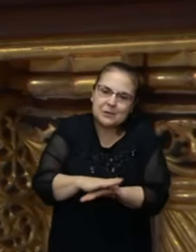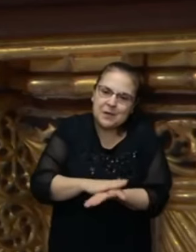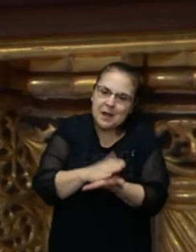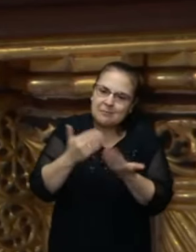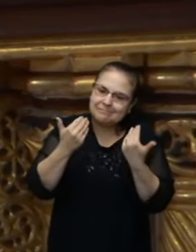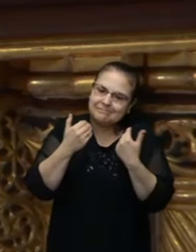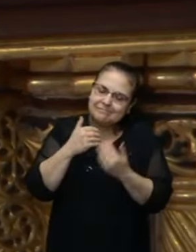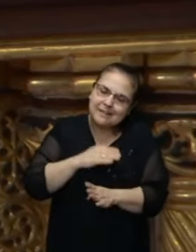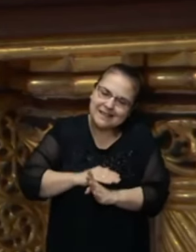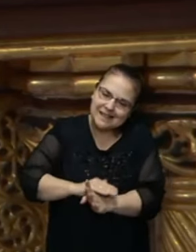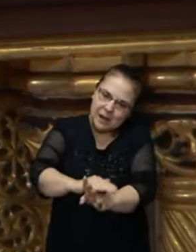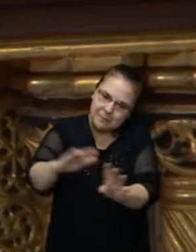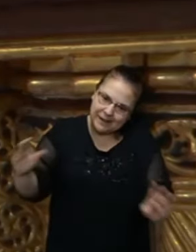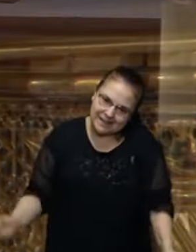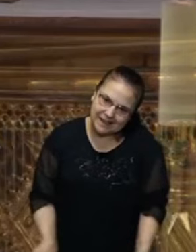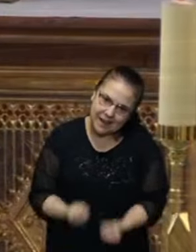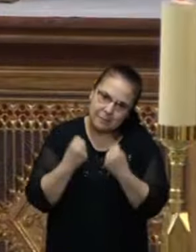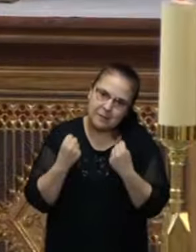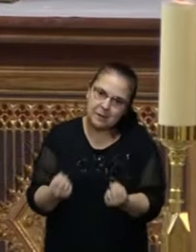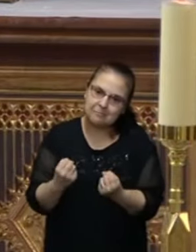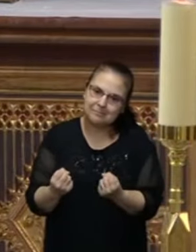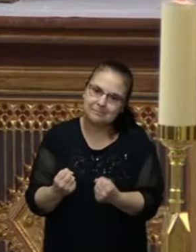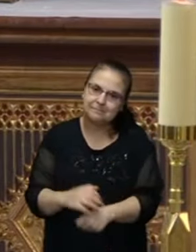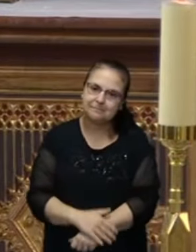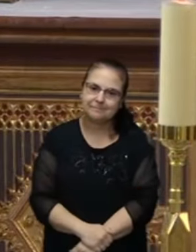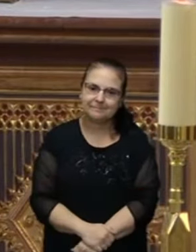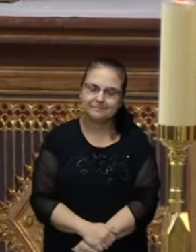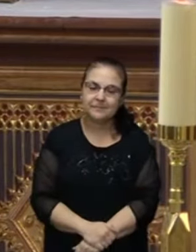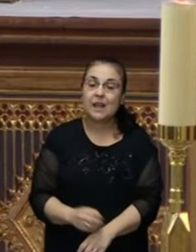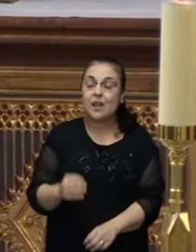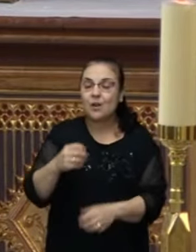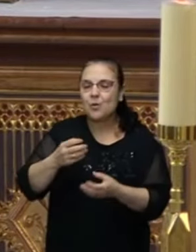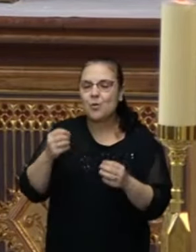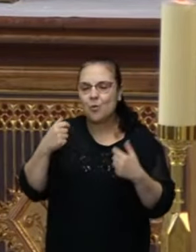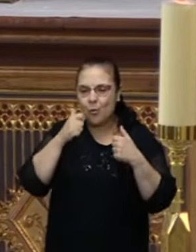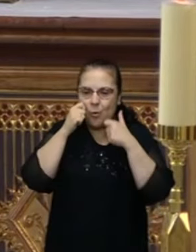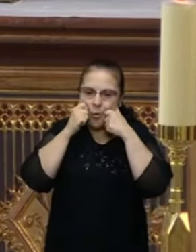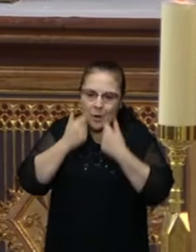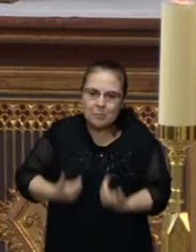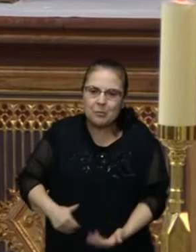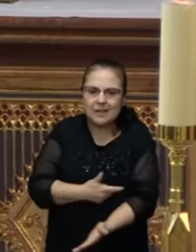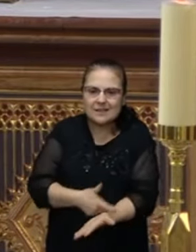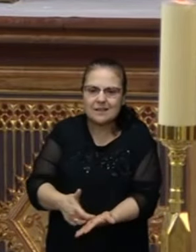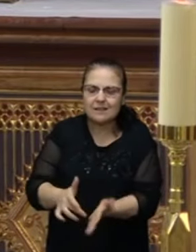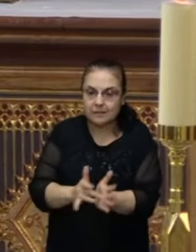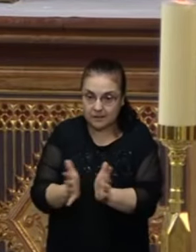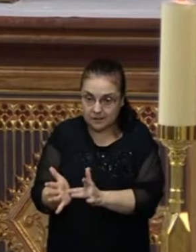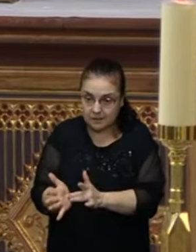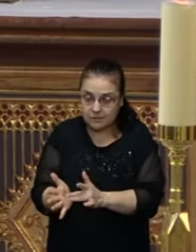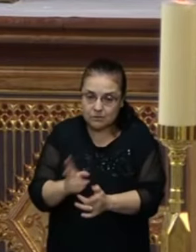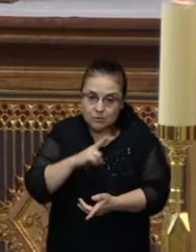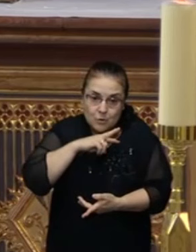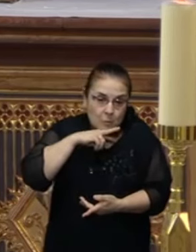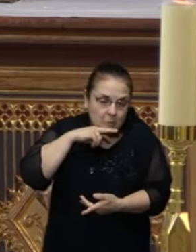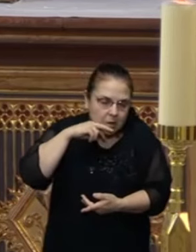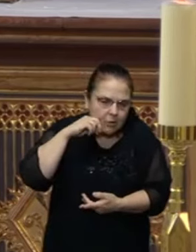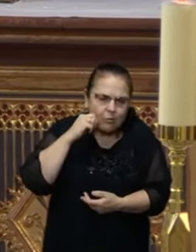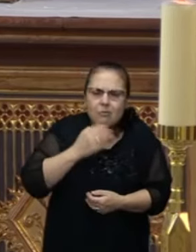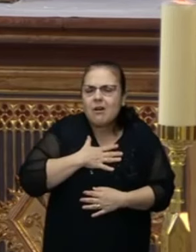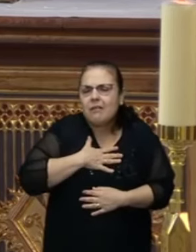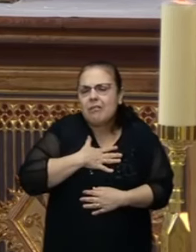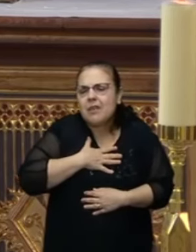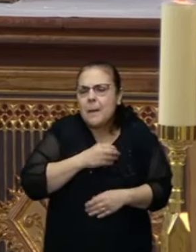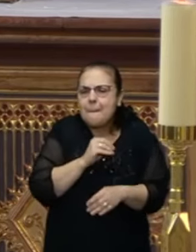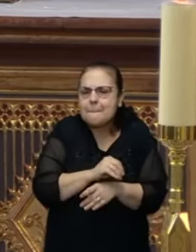palabra tuya bastará para sanarme. El cuerpo y la sangre de Cristo me guarden para la